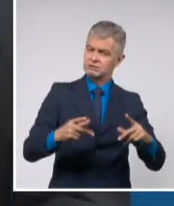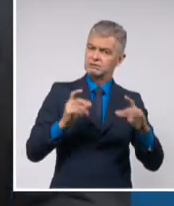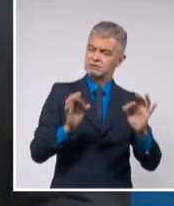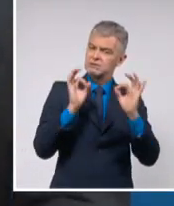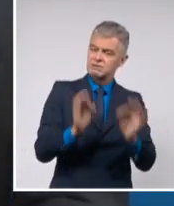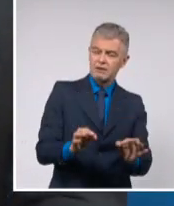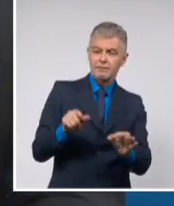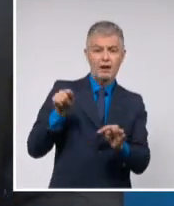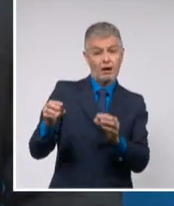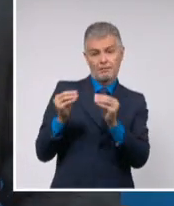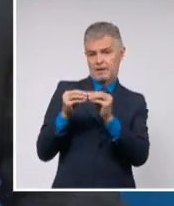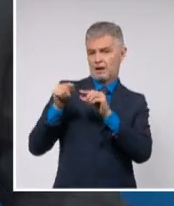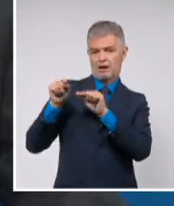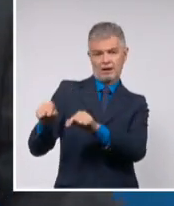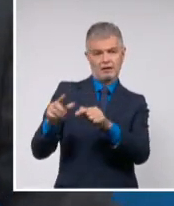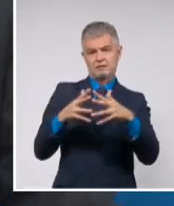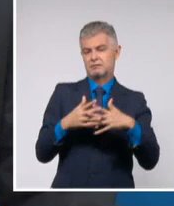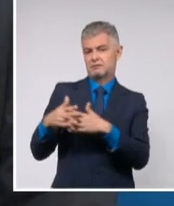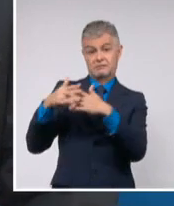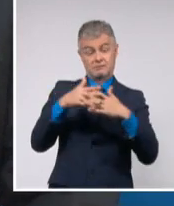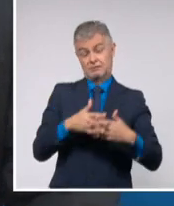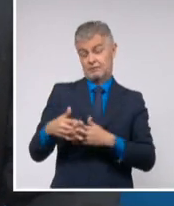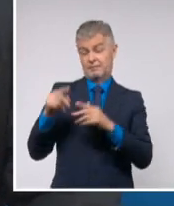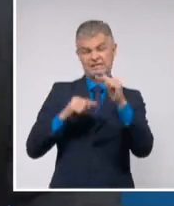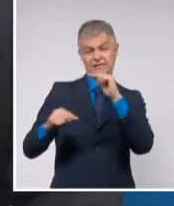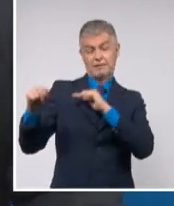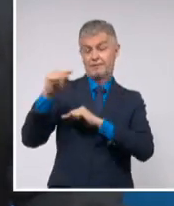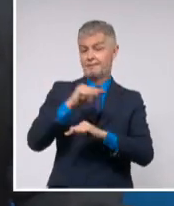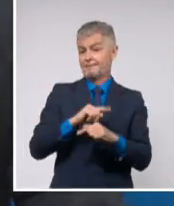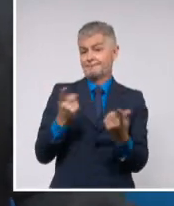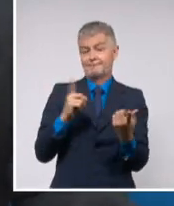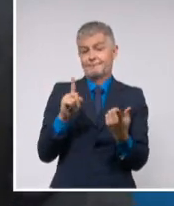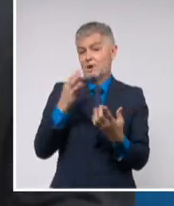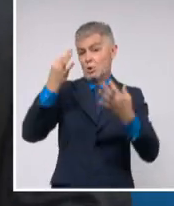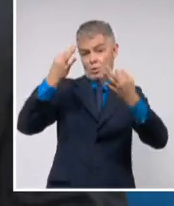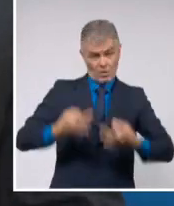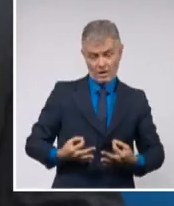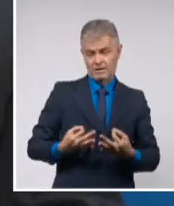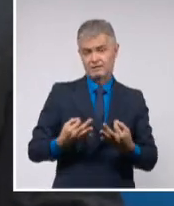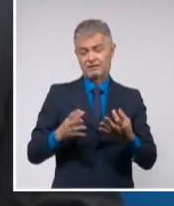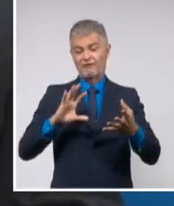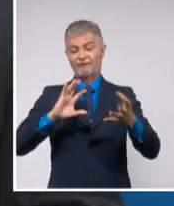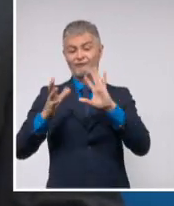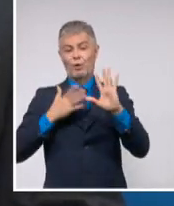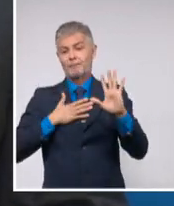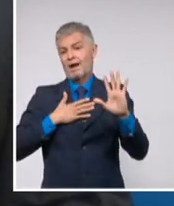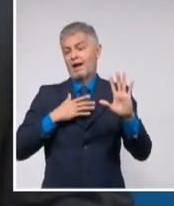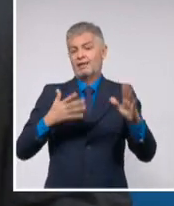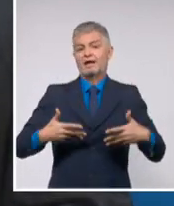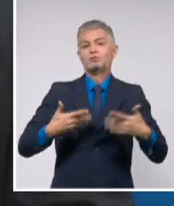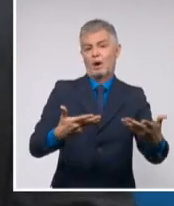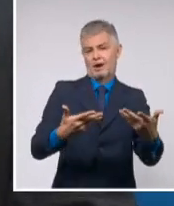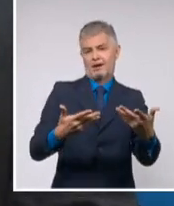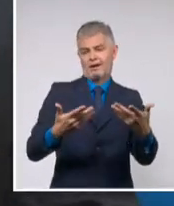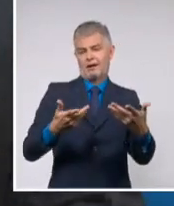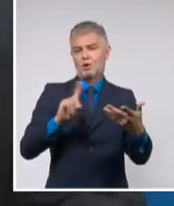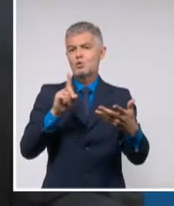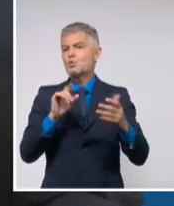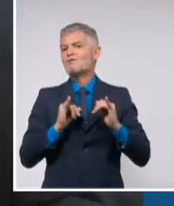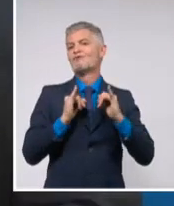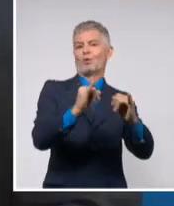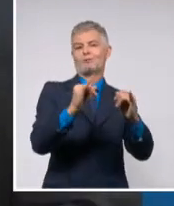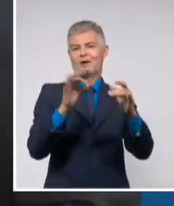las novedosas armas en su deshonesta estrategia mediática y de desinformación.